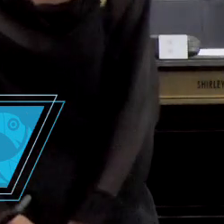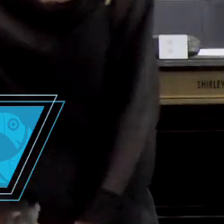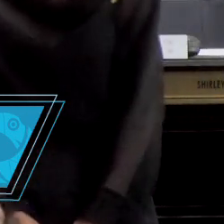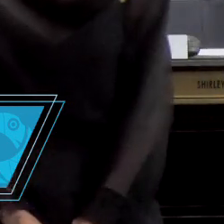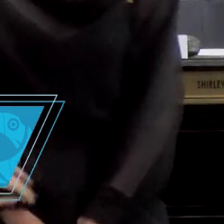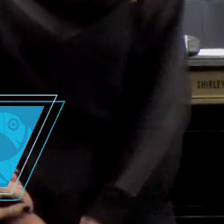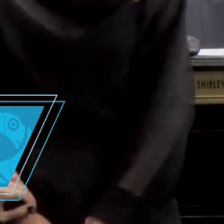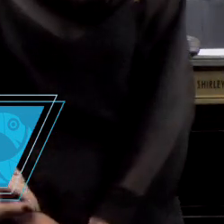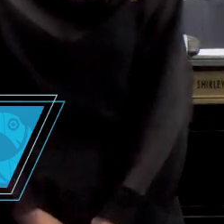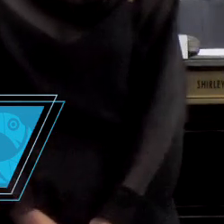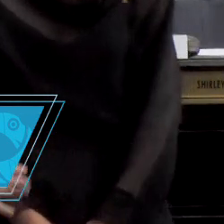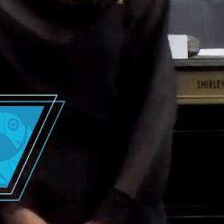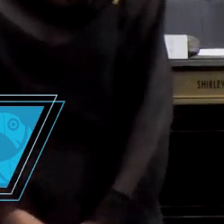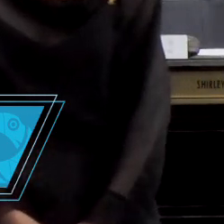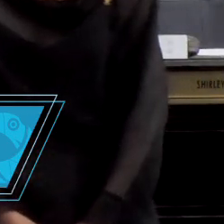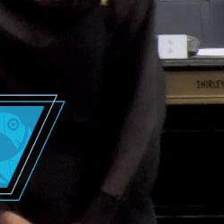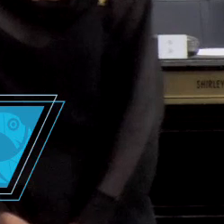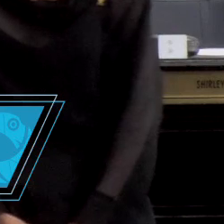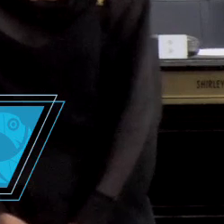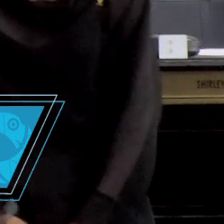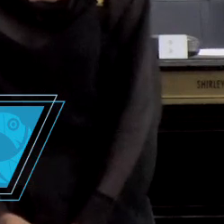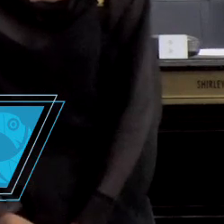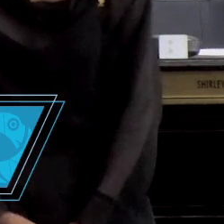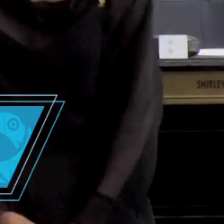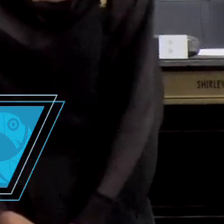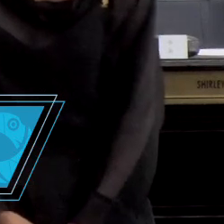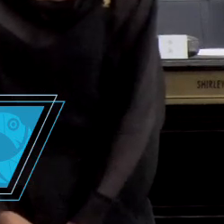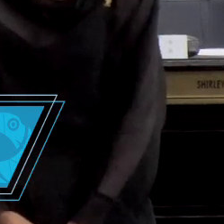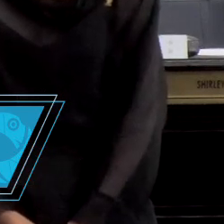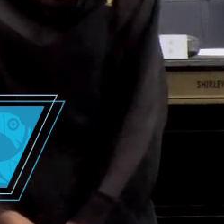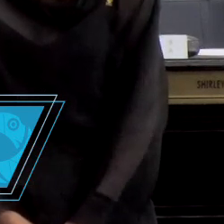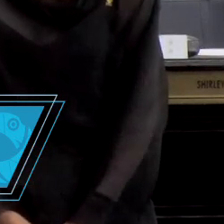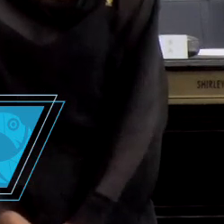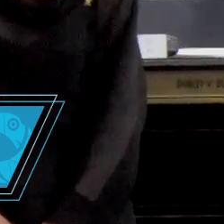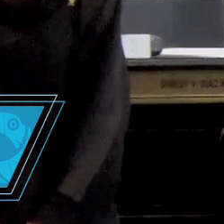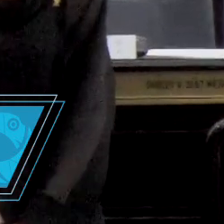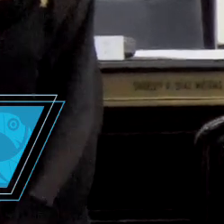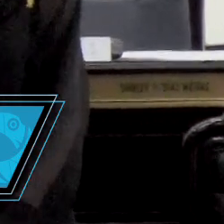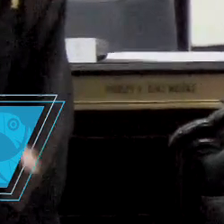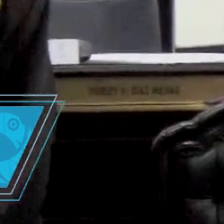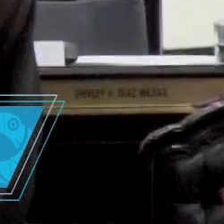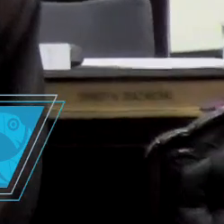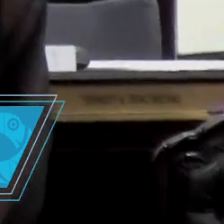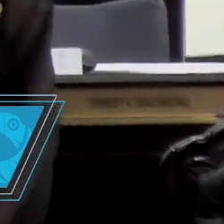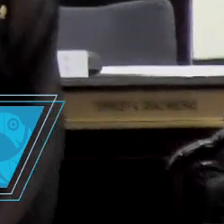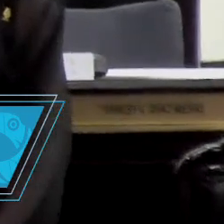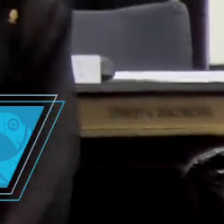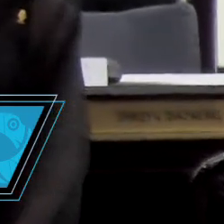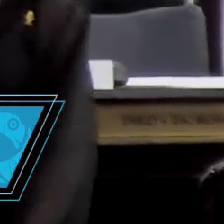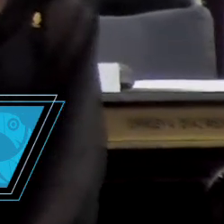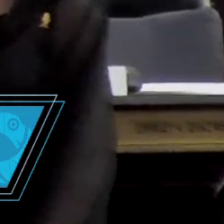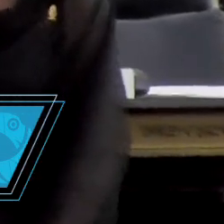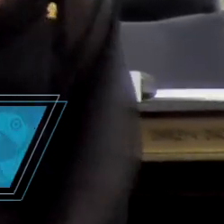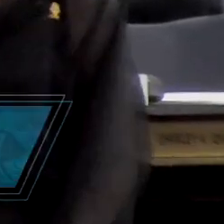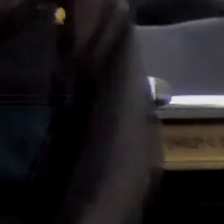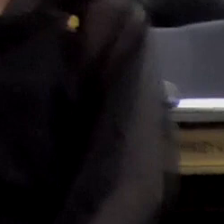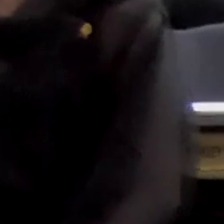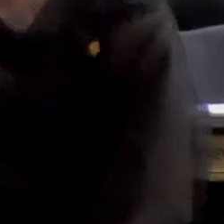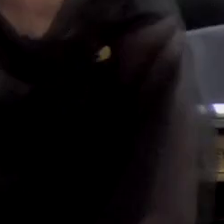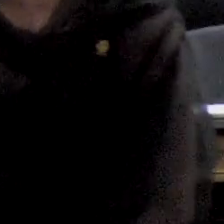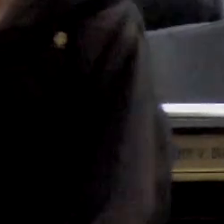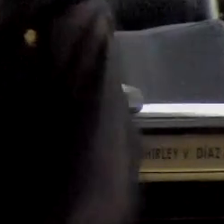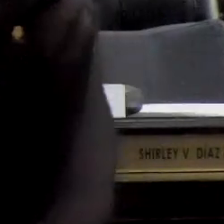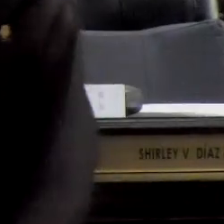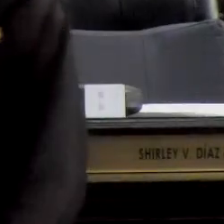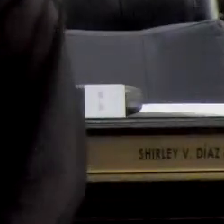que además, después de la elección de la presidencia, fue muy claro y contundente el mensaje de una parte de